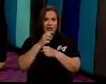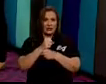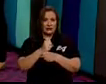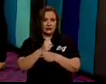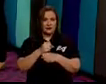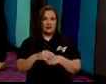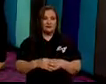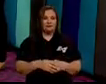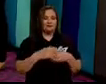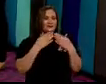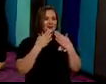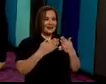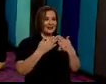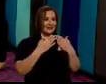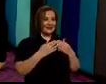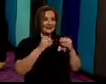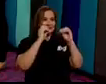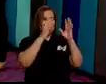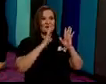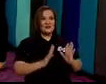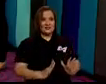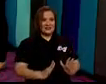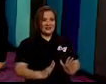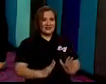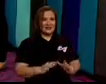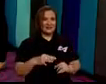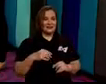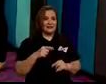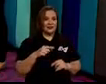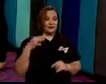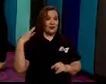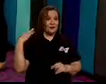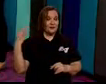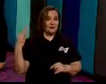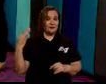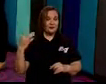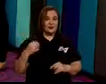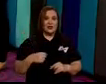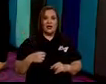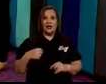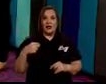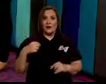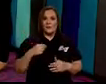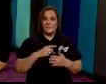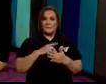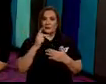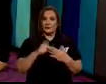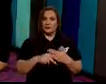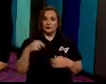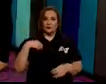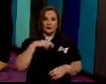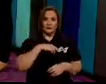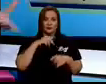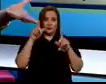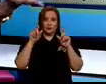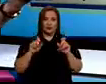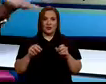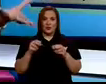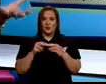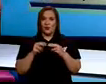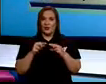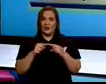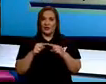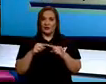Zaira, muy bien agradecida de que nos estén invitando al proyecto del Meduca, Conectate con la Estrella. Muy bien, ¿y hoy de qué